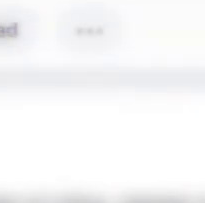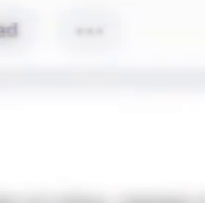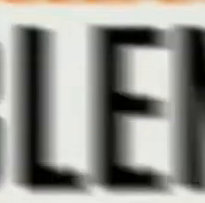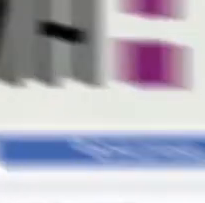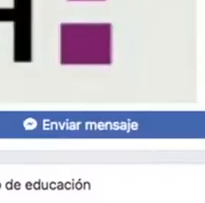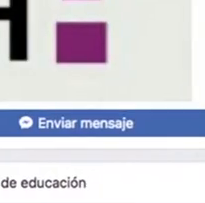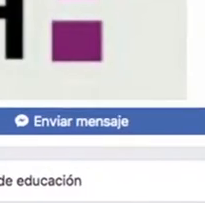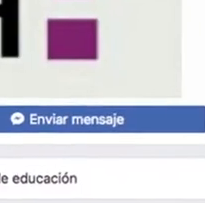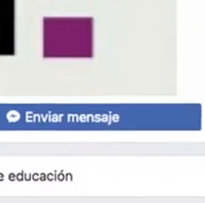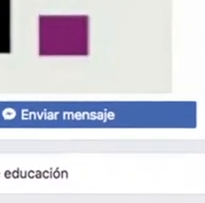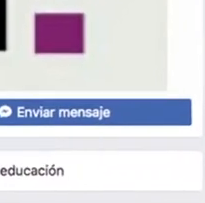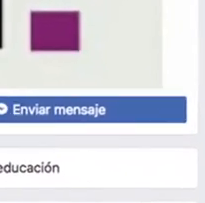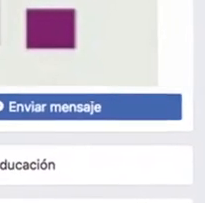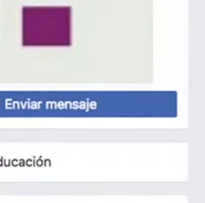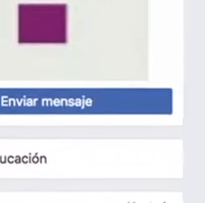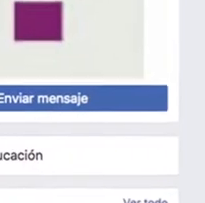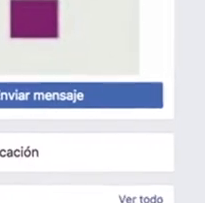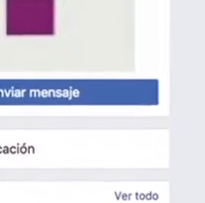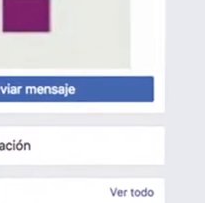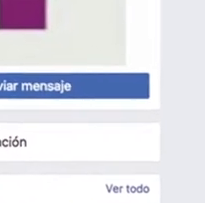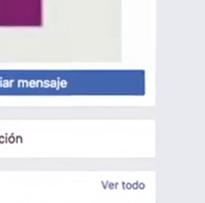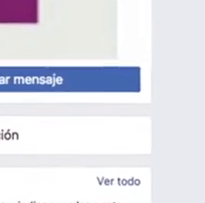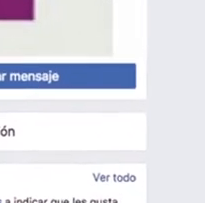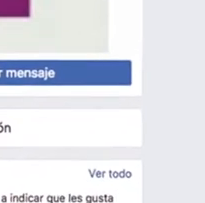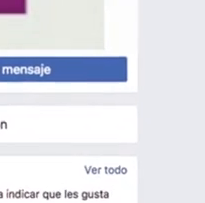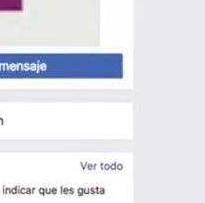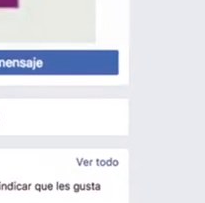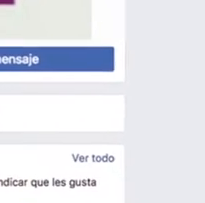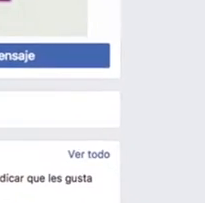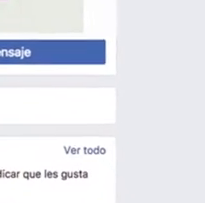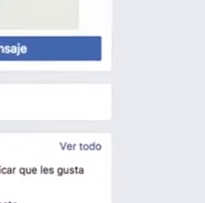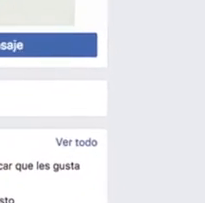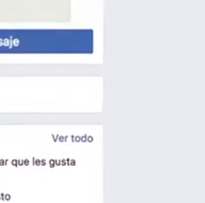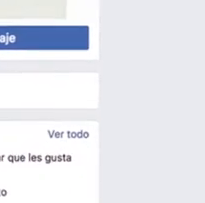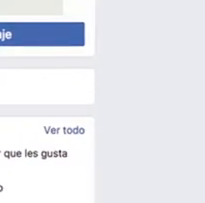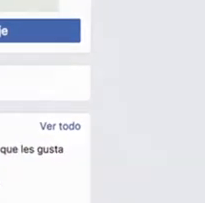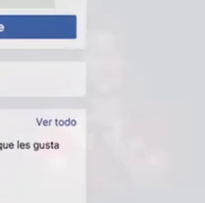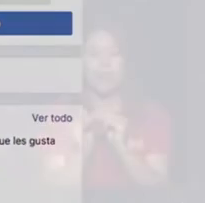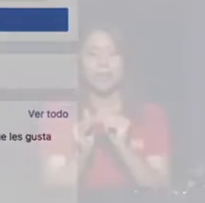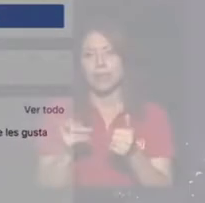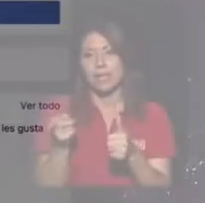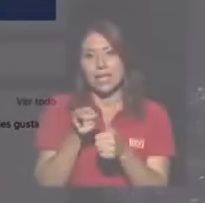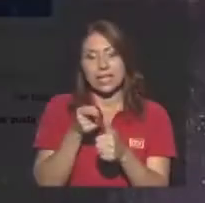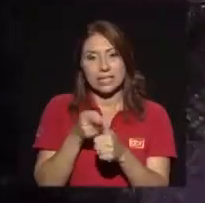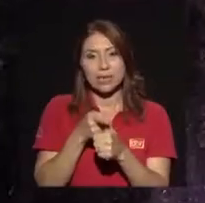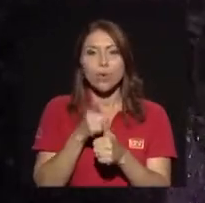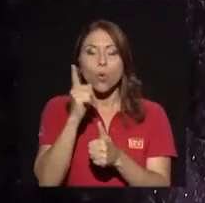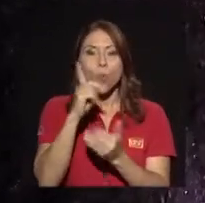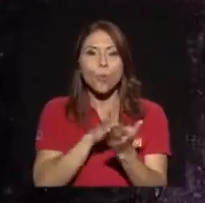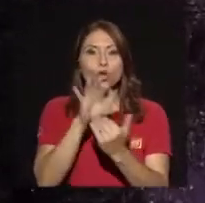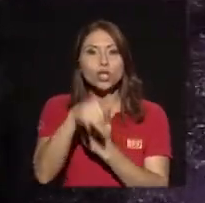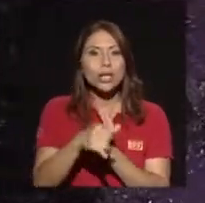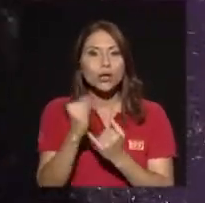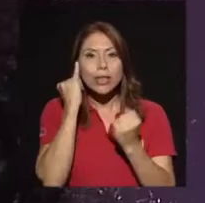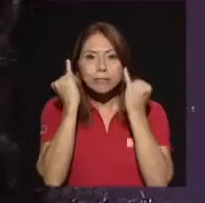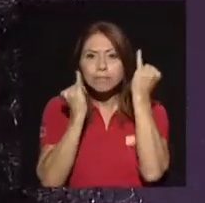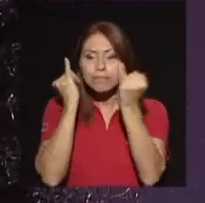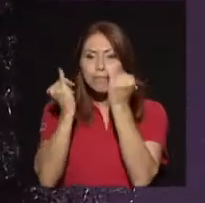espacio. Bueno, ellas y la ciudad, inicialmente es un proyecto de iniciativas